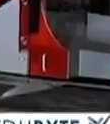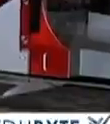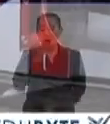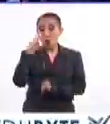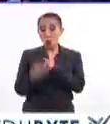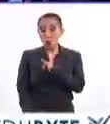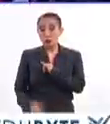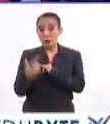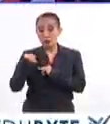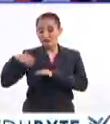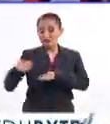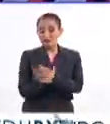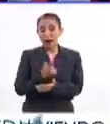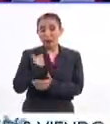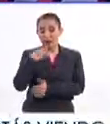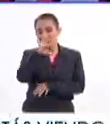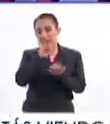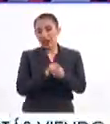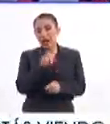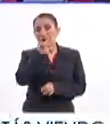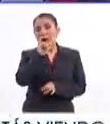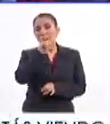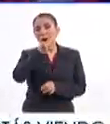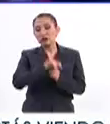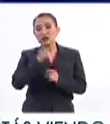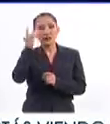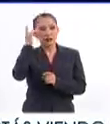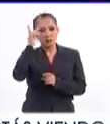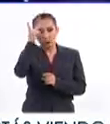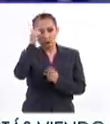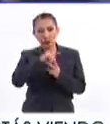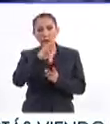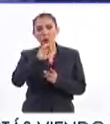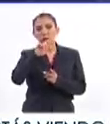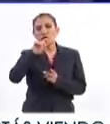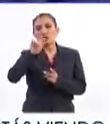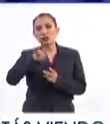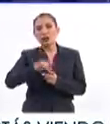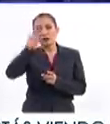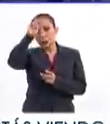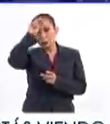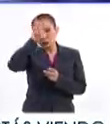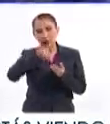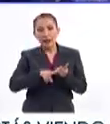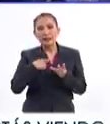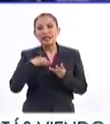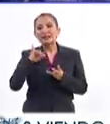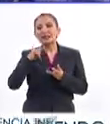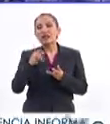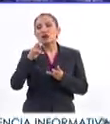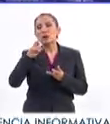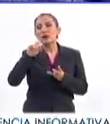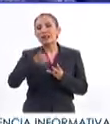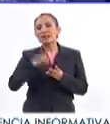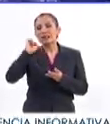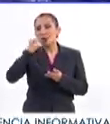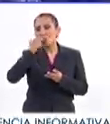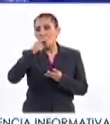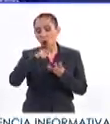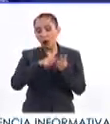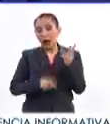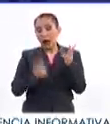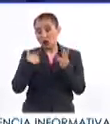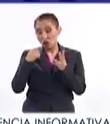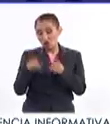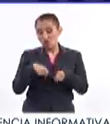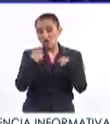Al final, los triunfadores fueron los equipos de Lambot, de San Luis Potosí, Botbuster, de Monterrey, Nuevo León y Sigma Robotics de Chihuahua, los